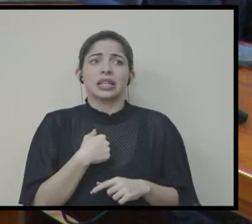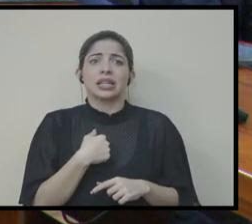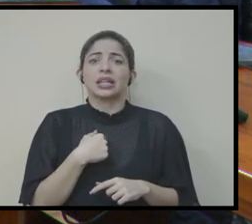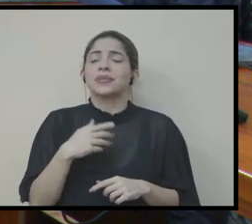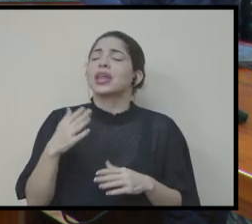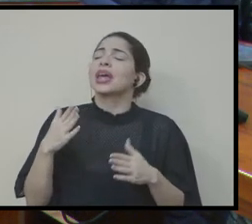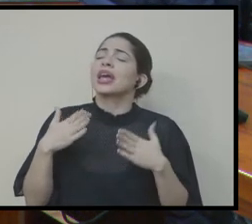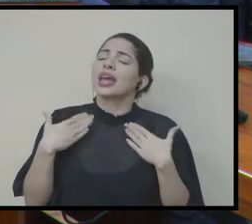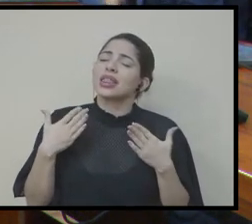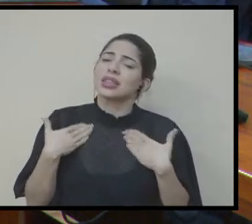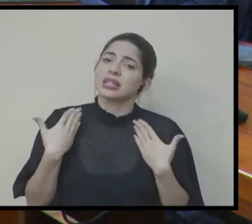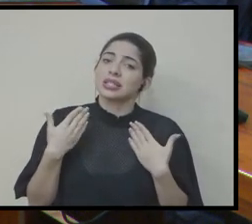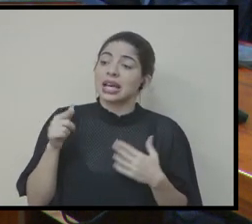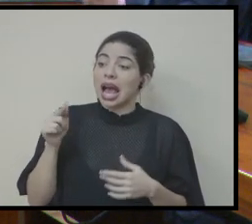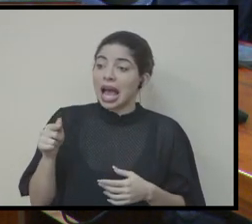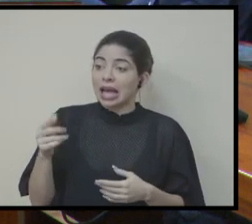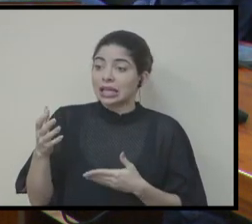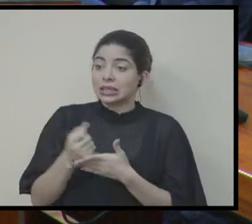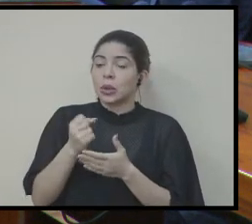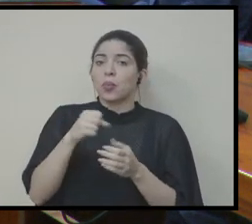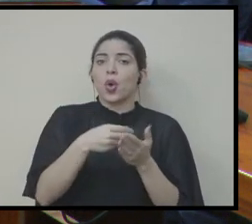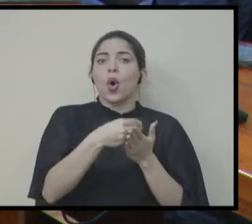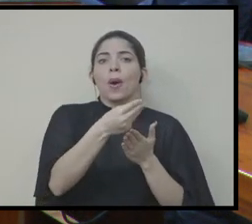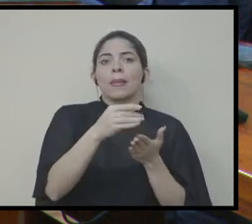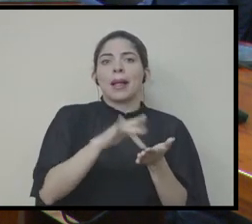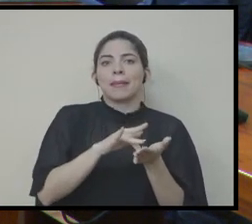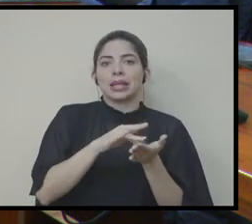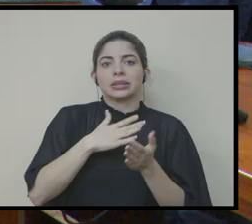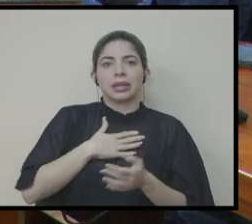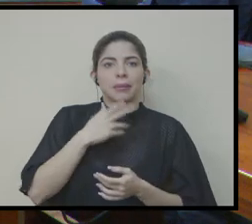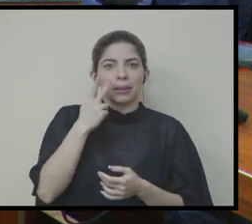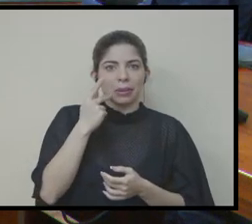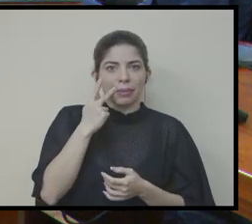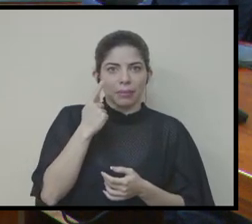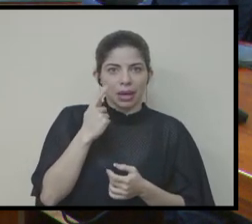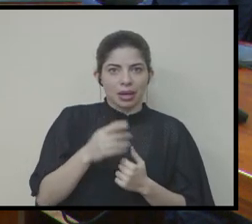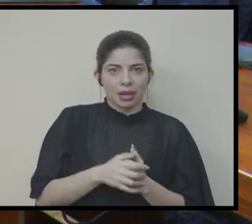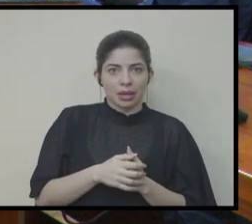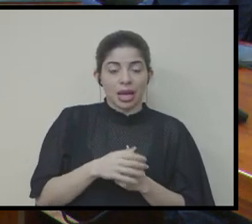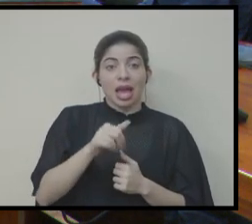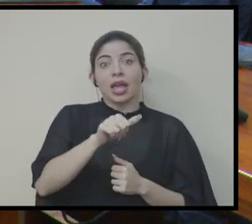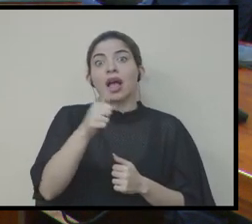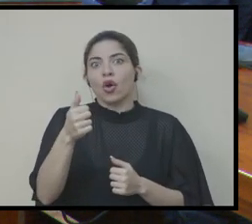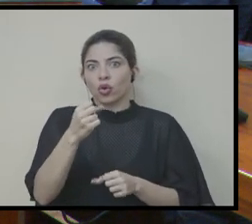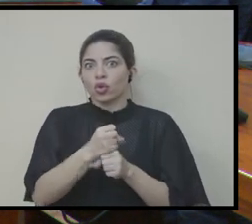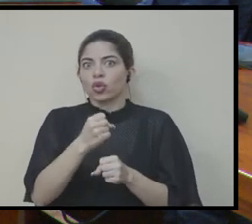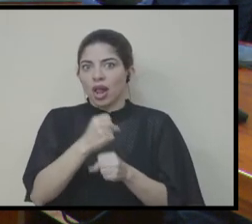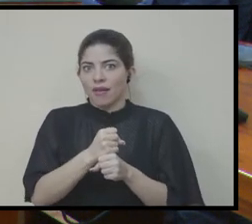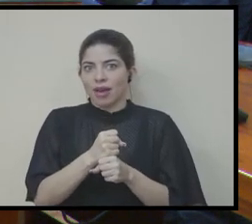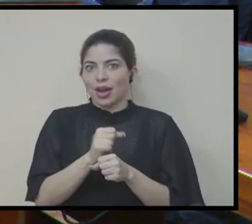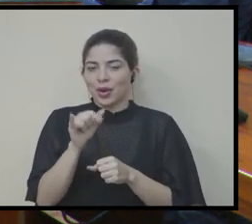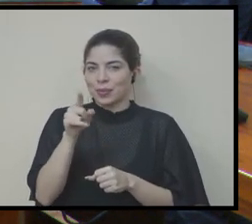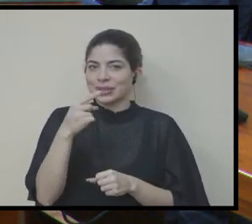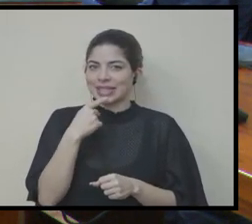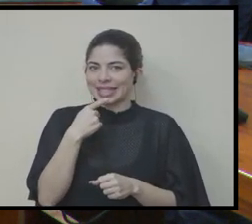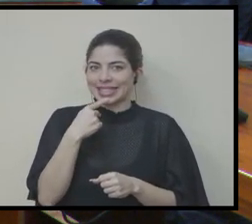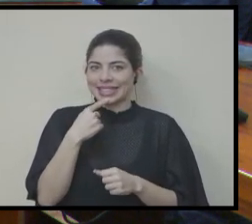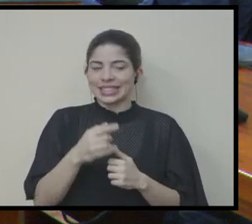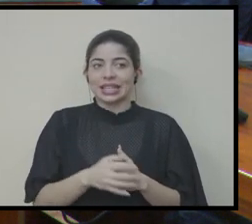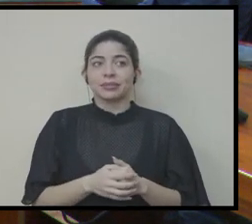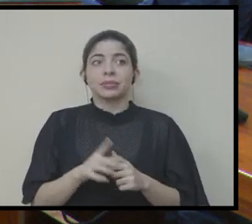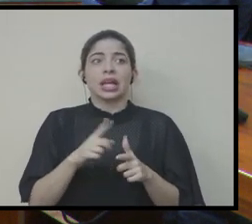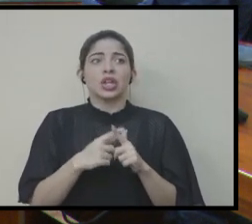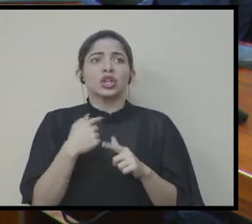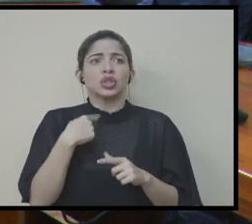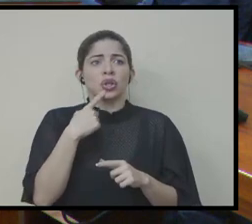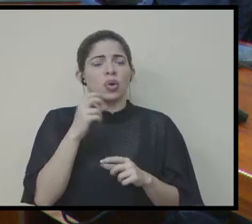qué dicha, con esto puedo comprar los medicamentos a mi papá. Y tiene otro trabajo, era lo que usted decía.